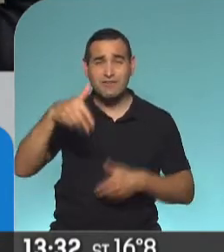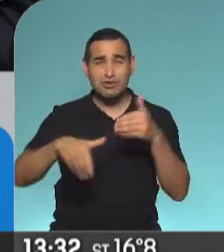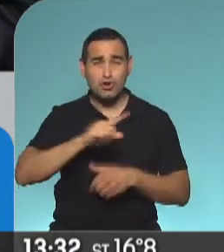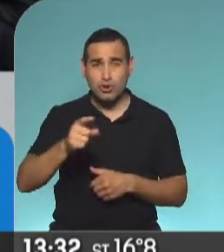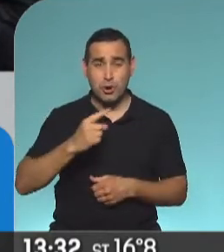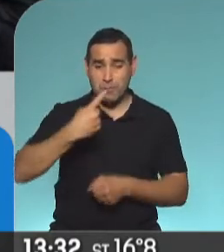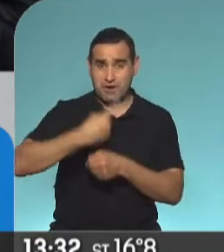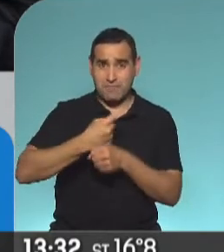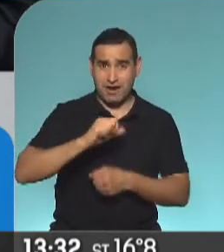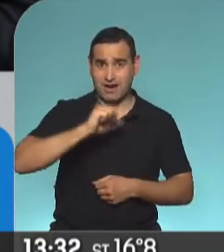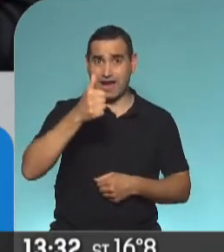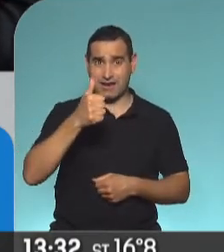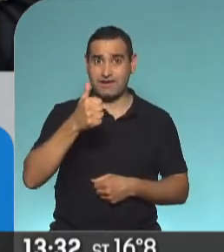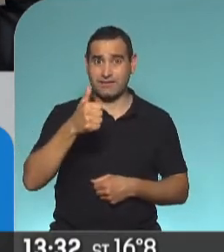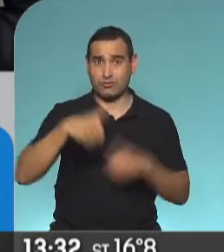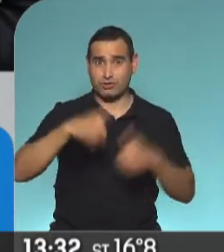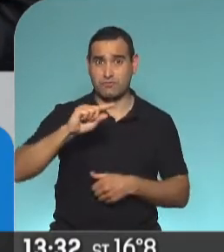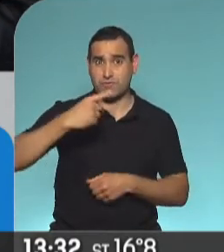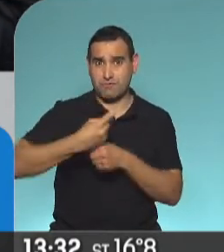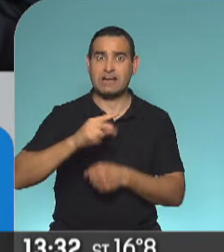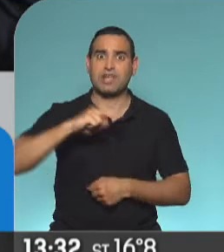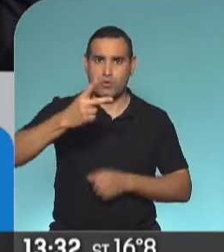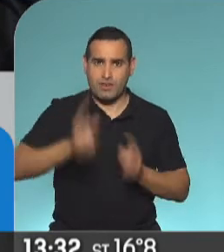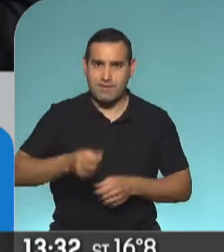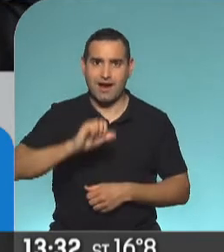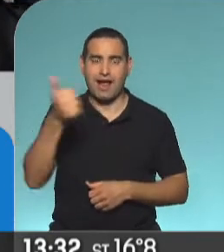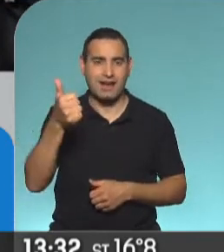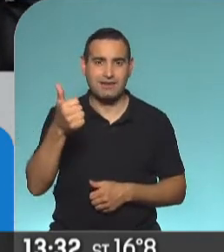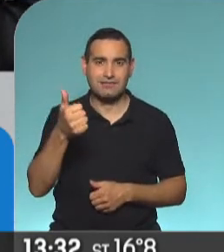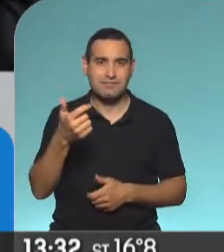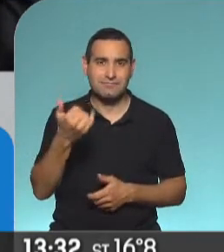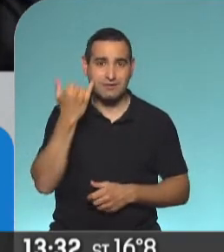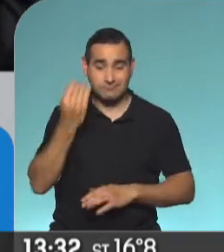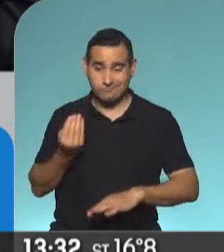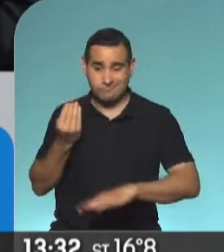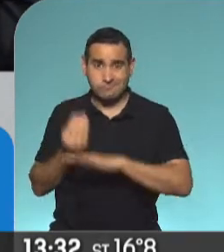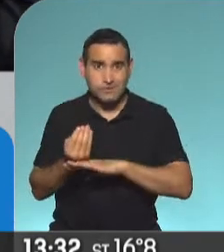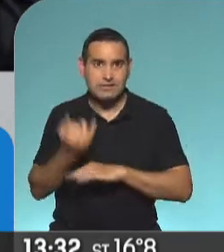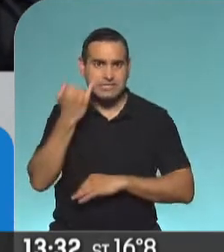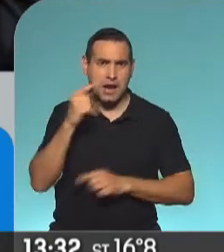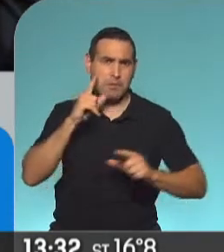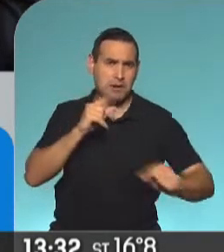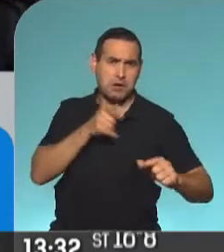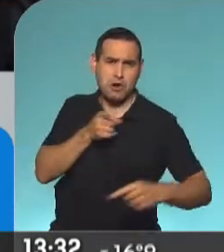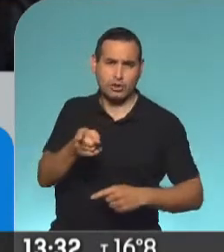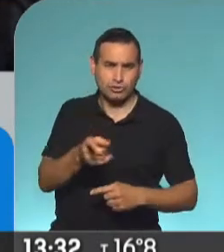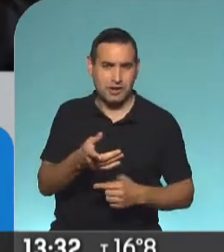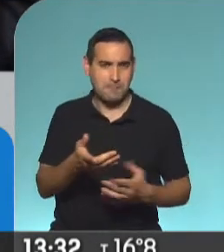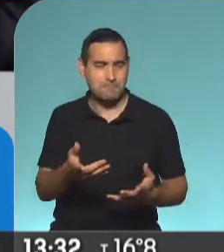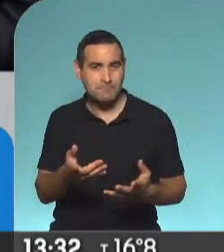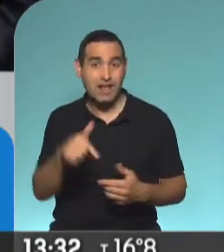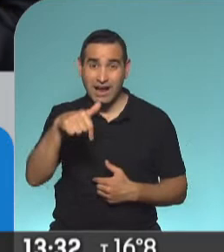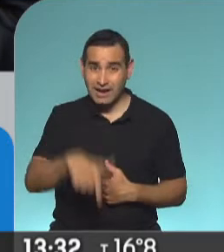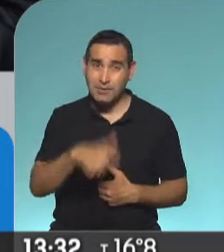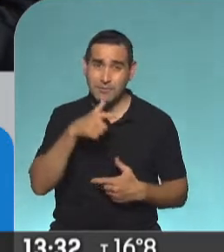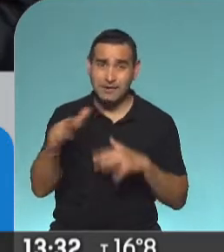Ganamos en primera vuelta, ganó ella en primera vuelta, ganó en segunda vuelta y no había asumido y ya le estaban haciendo movilizaciones en contra. Acá parece,